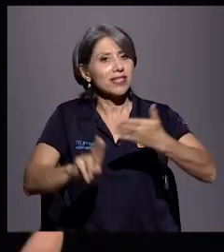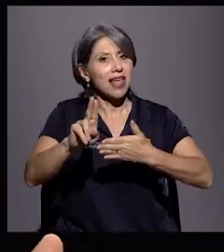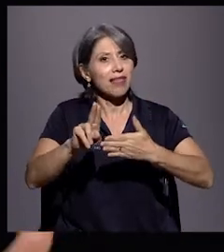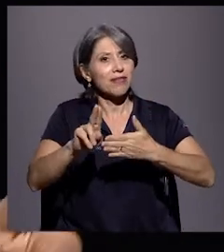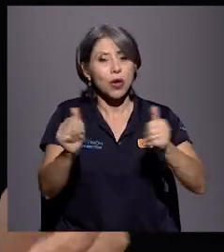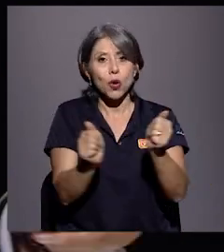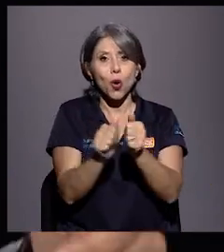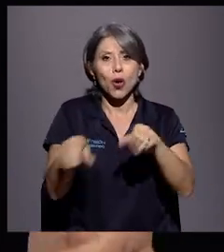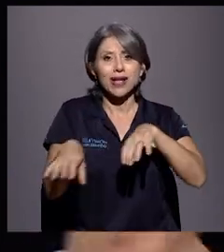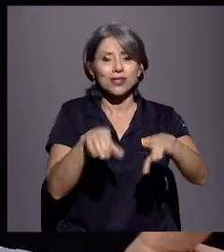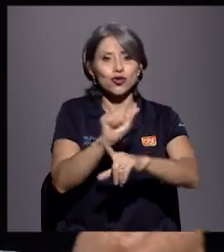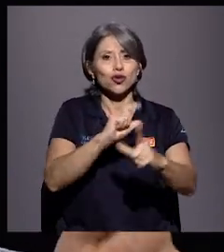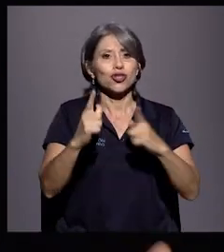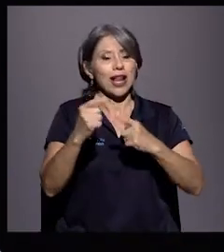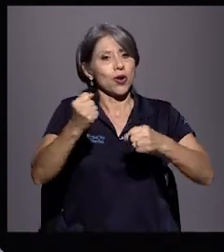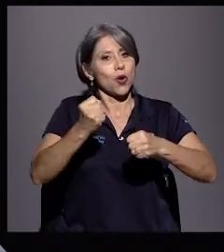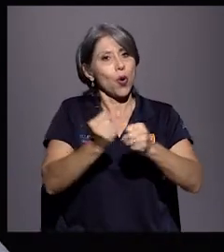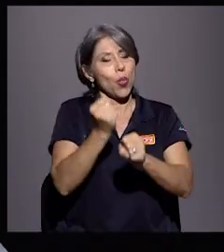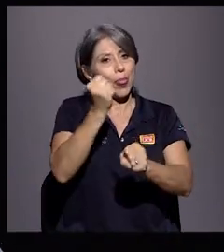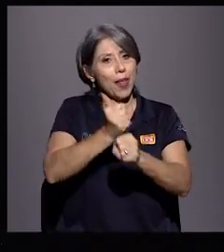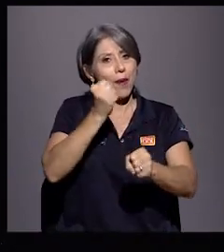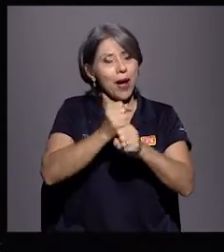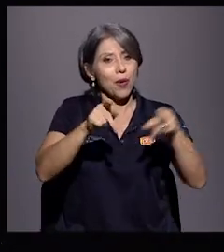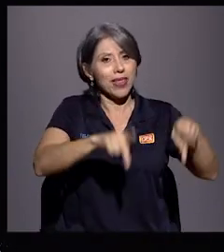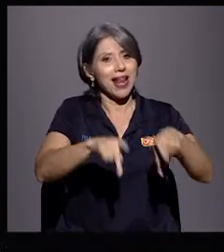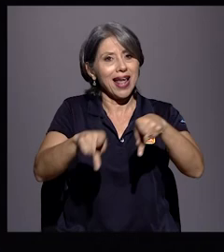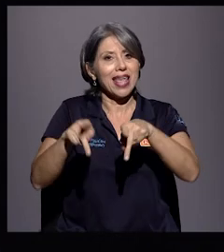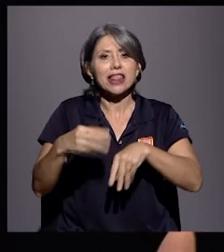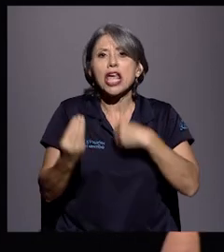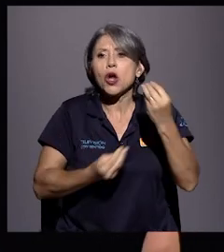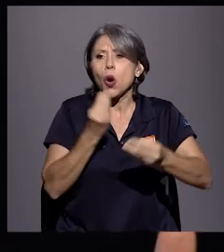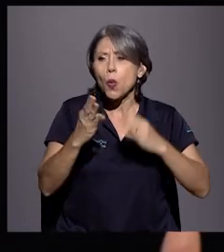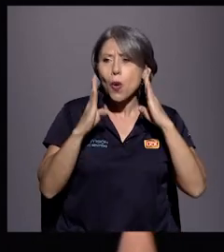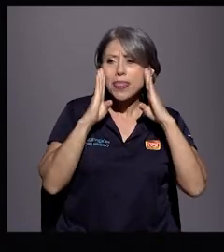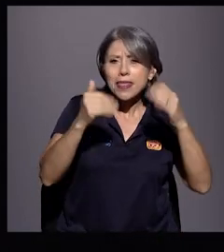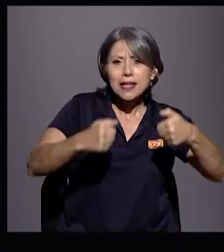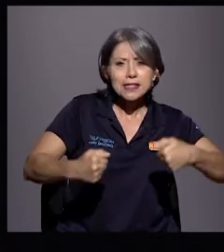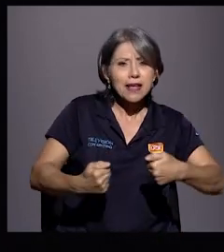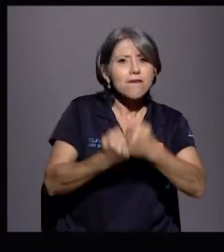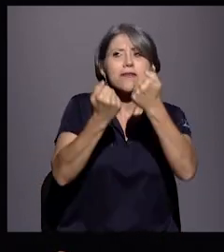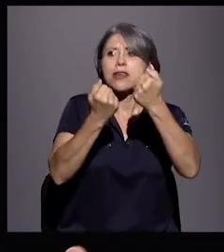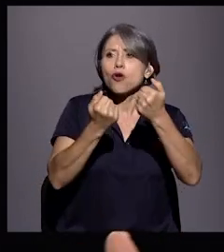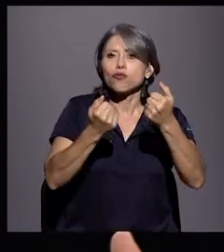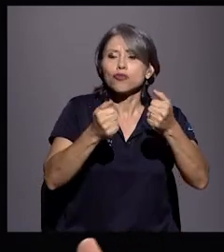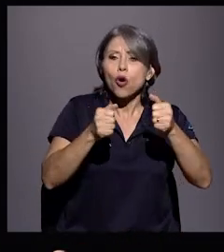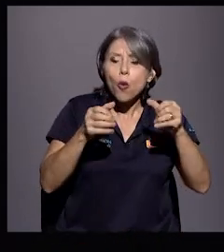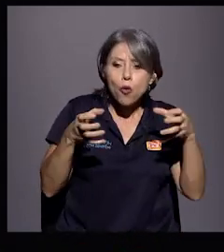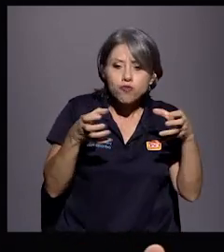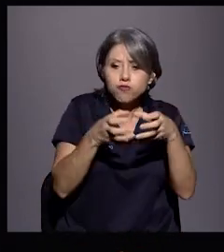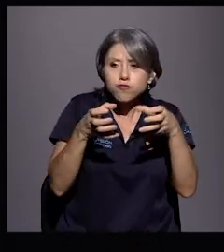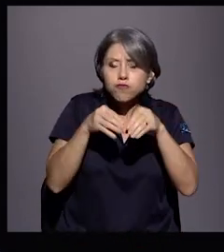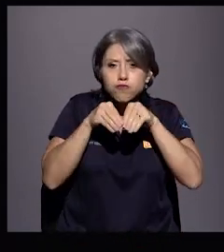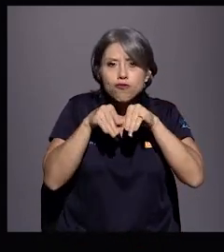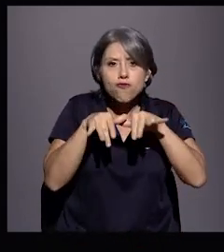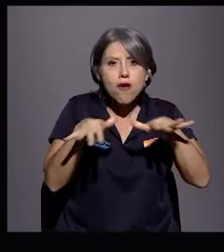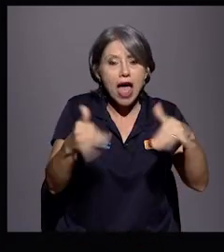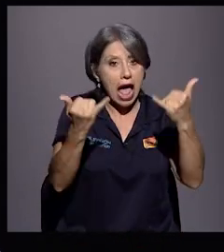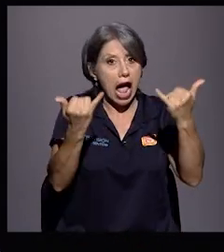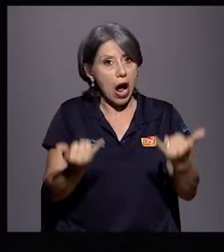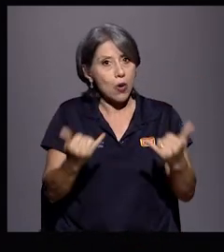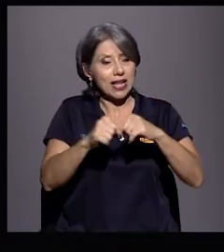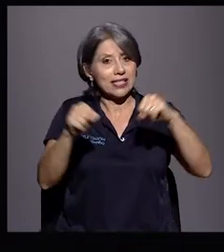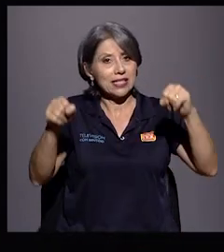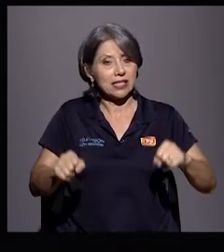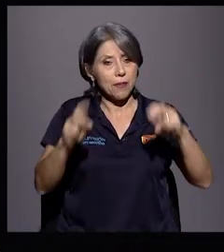Uh-huh. ¿Cómo atender el desafío de la solidaridad en red en tiempos en que, de algún modo, este sistema de internet